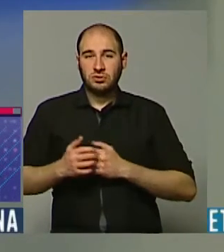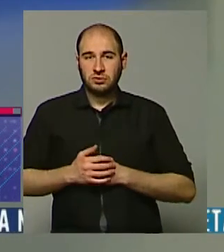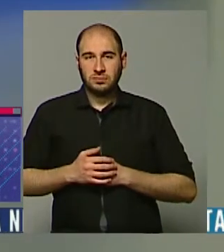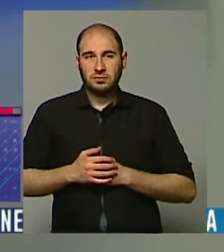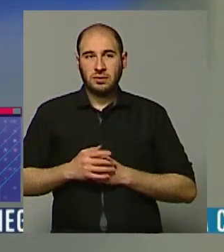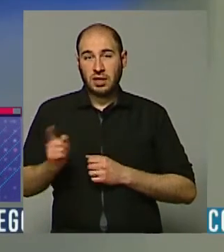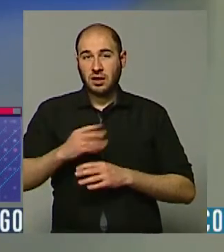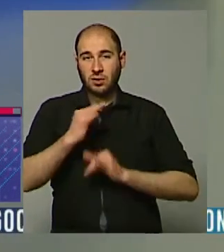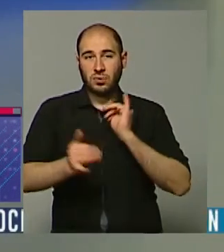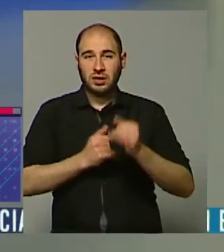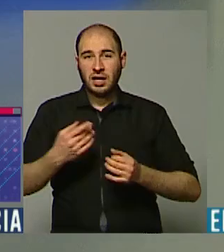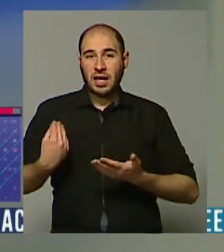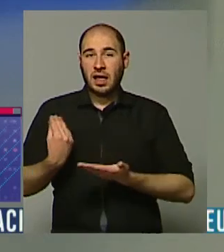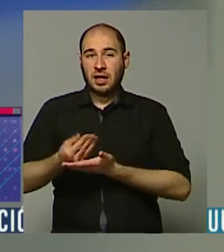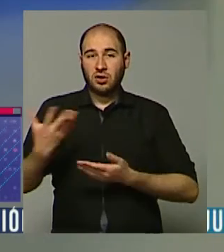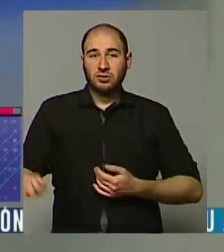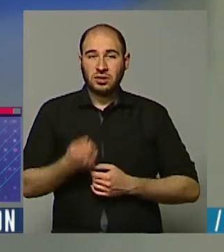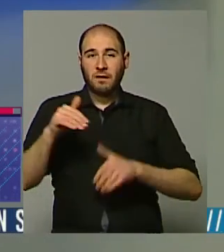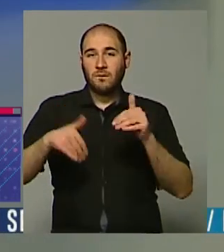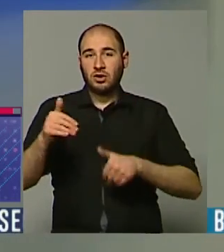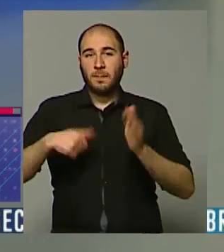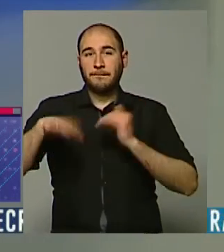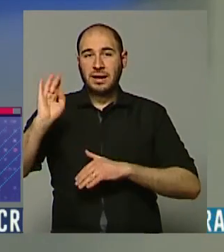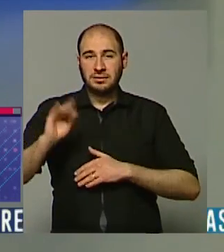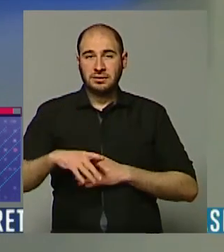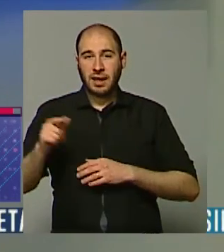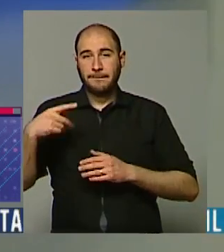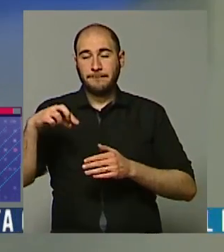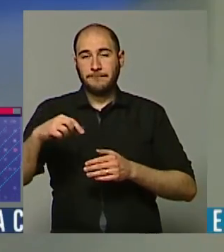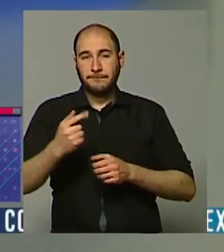como él mismo dijo, hacia el candidato que obtuvo la mayor cantidad de votos en las primarias en Argentina.